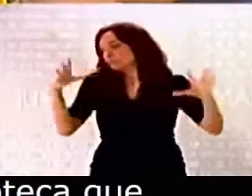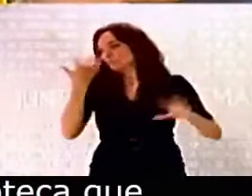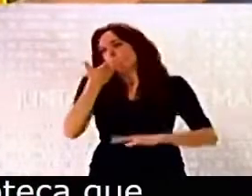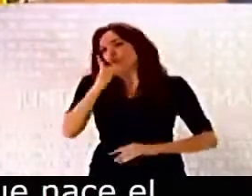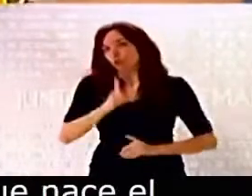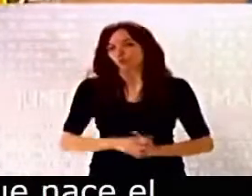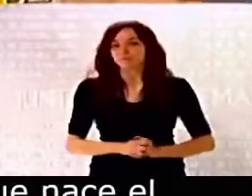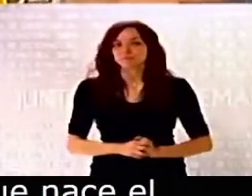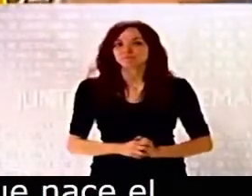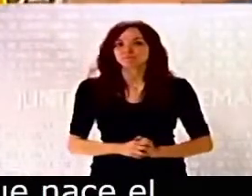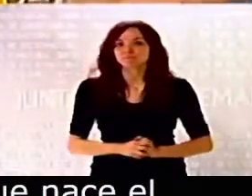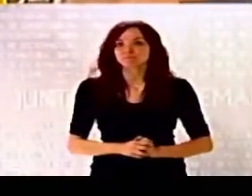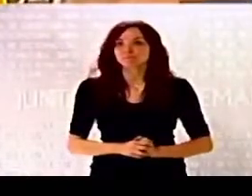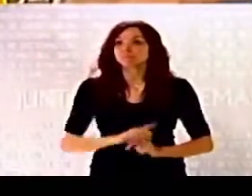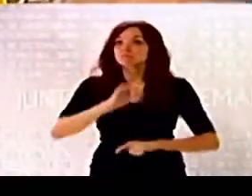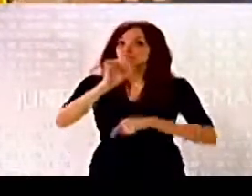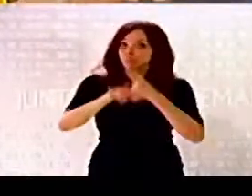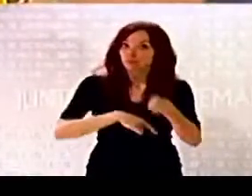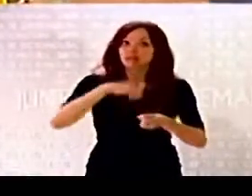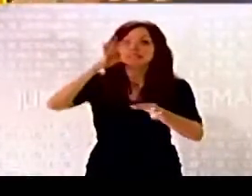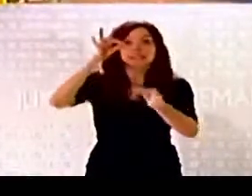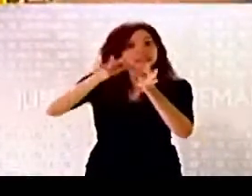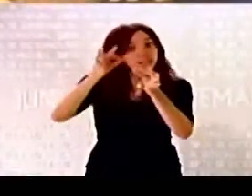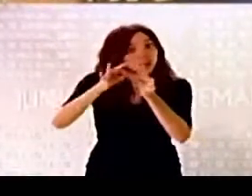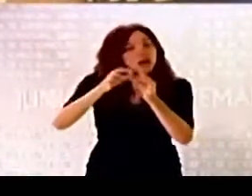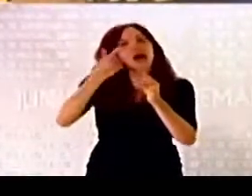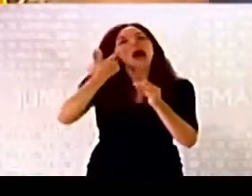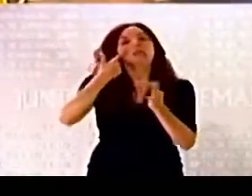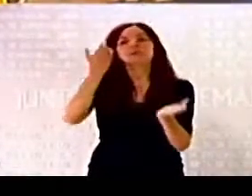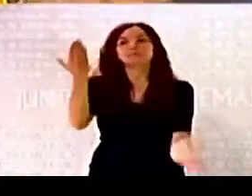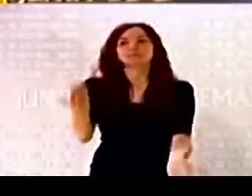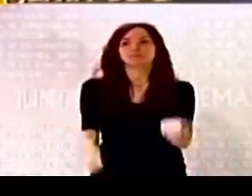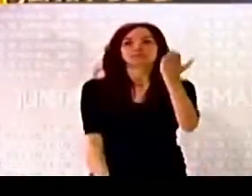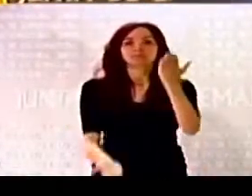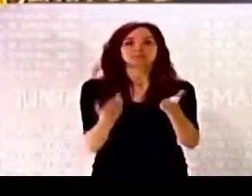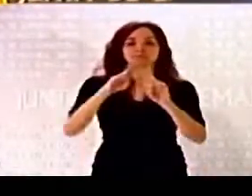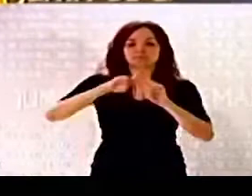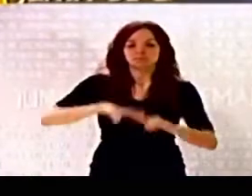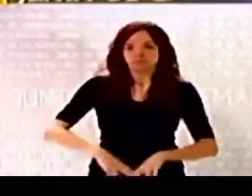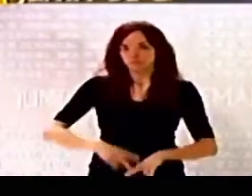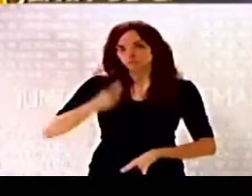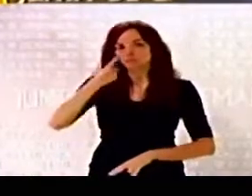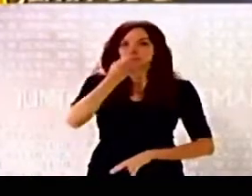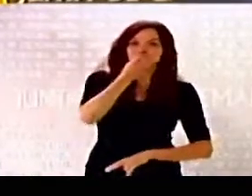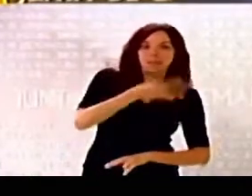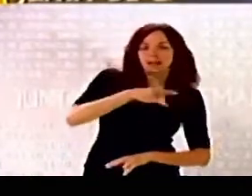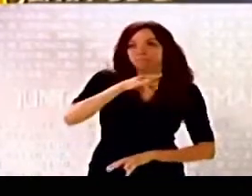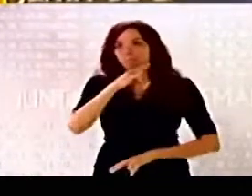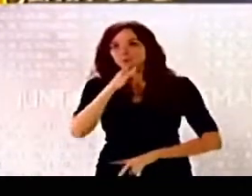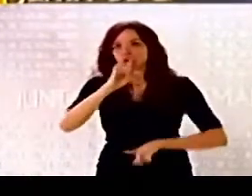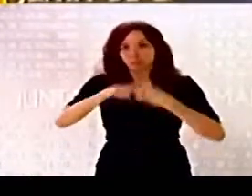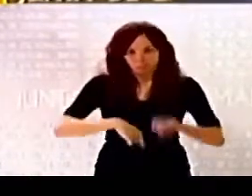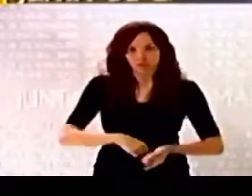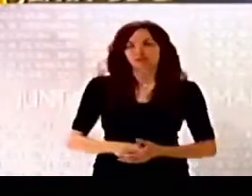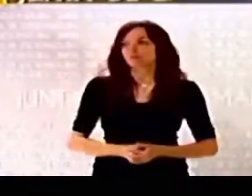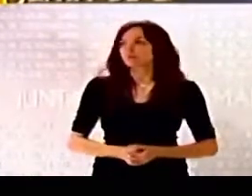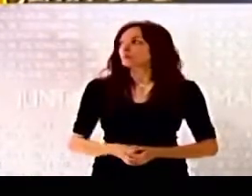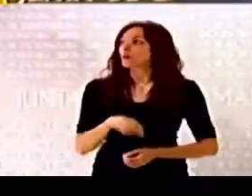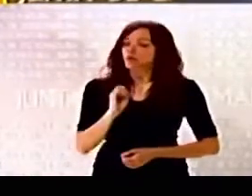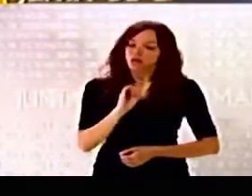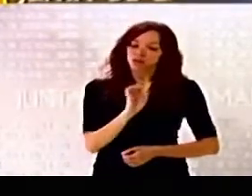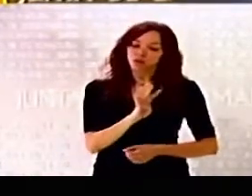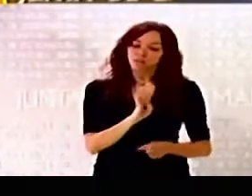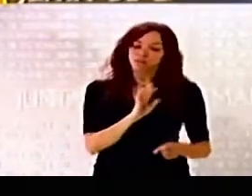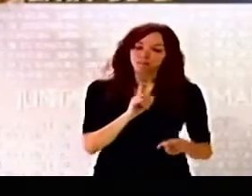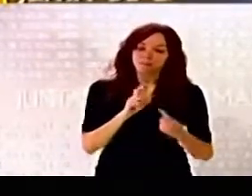Y luego, cuando pase el verano, analizaremos lo que salió bien y lo que salió mal. Pero desde el 14 de mayo,